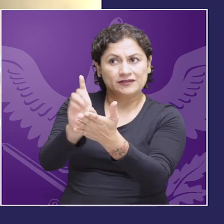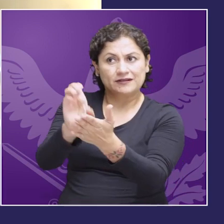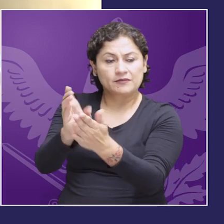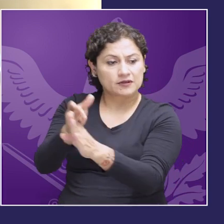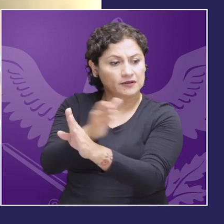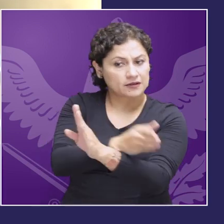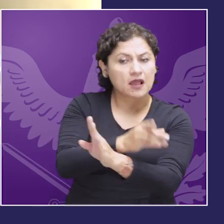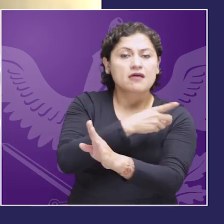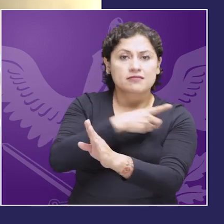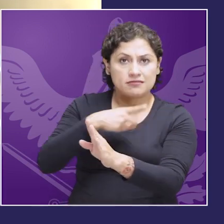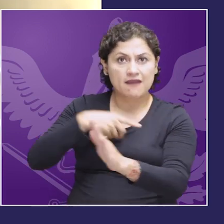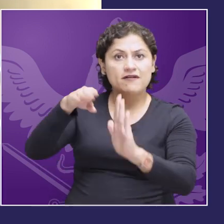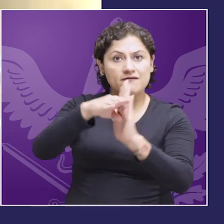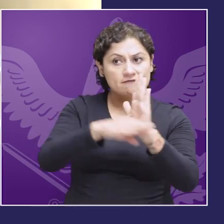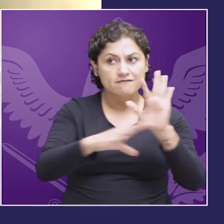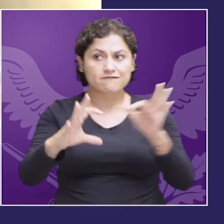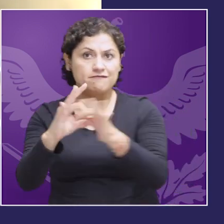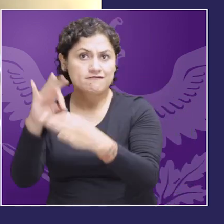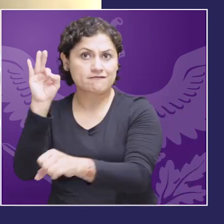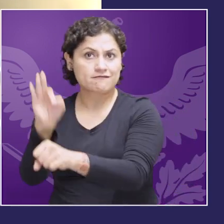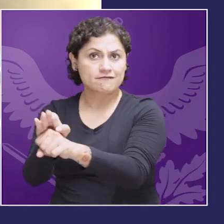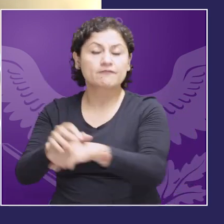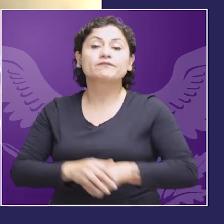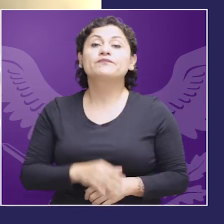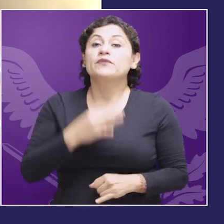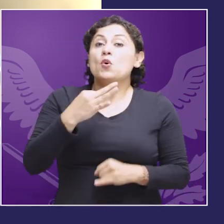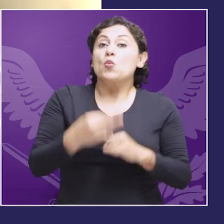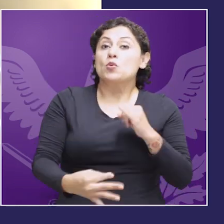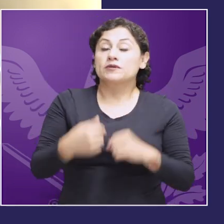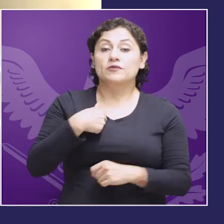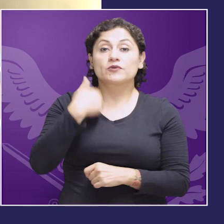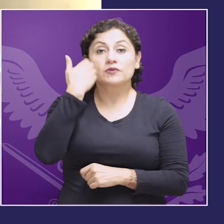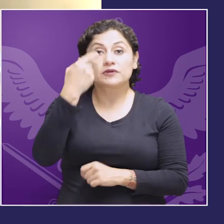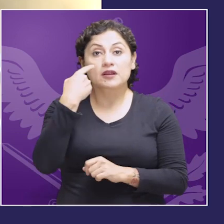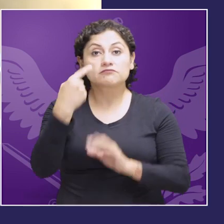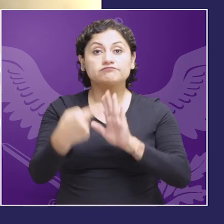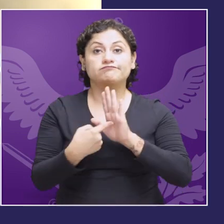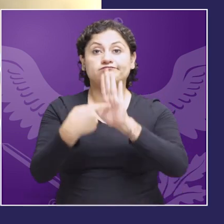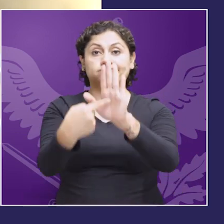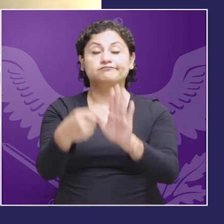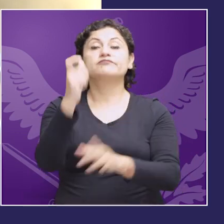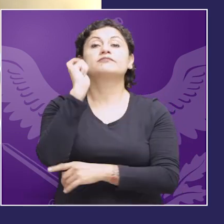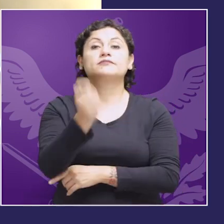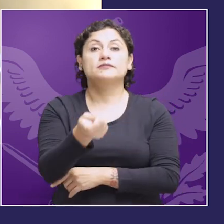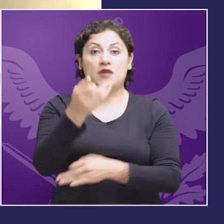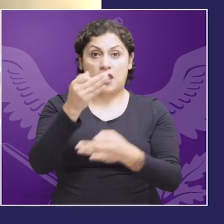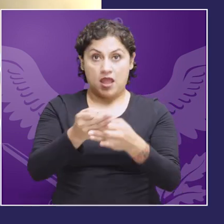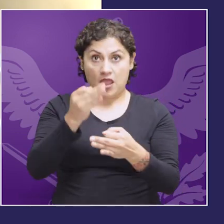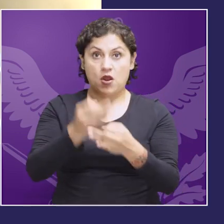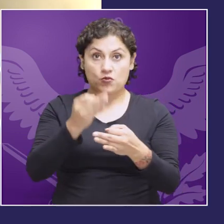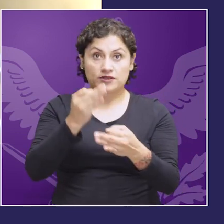la aplicación de las normas? Y termino ahora sí señalando